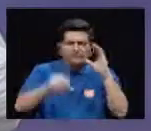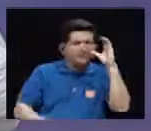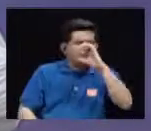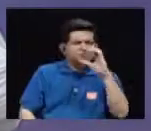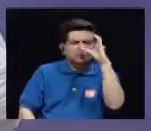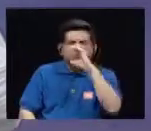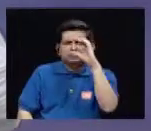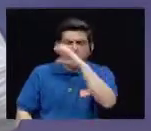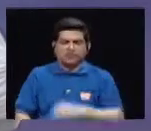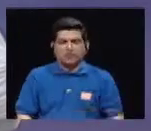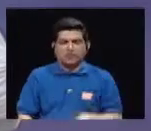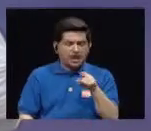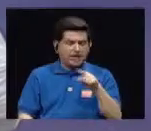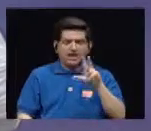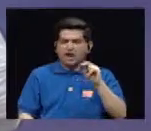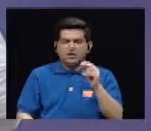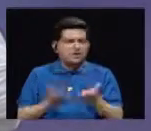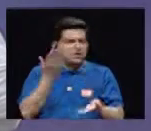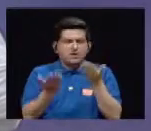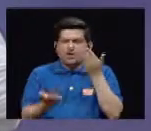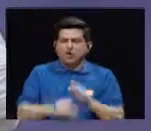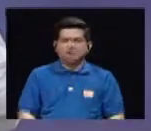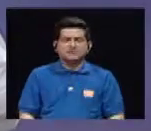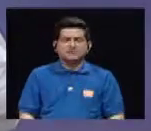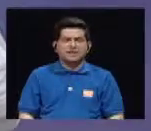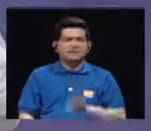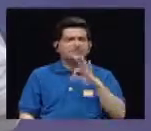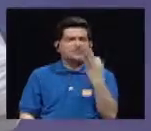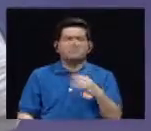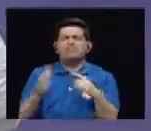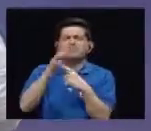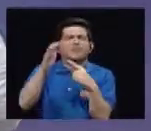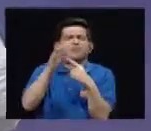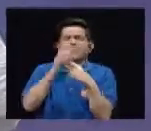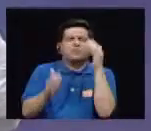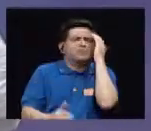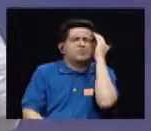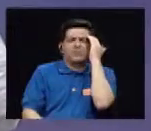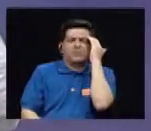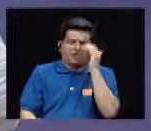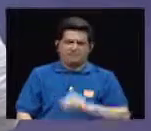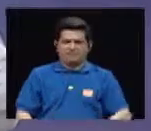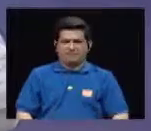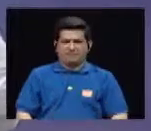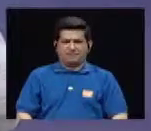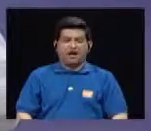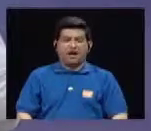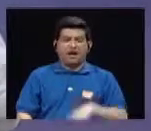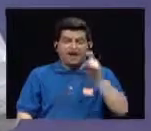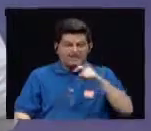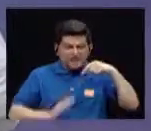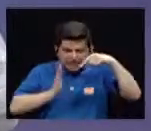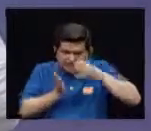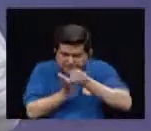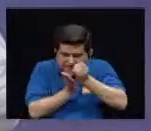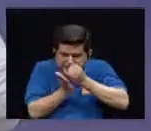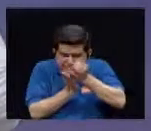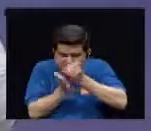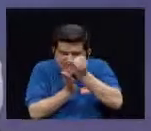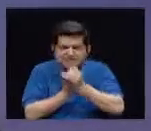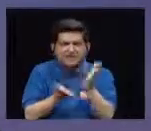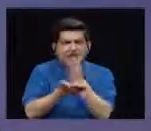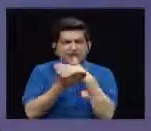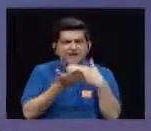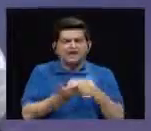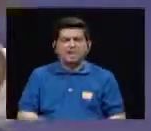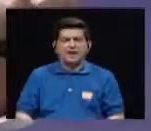información que no sea tan, digamos, de vox populi, es decir, que no sea tan común. Entonces, claro, hay que hurgar un poco los aspectos